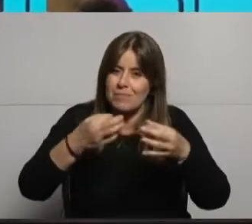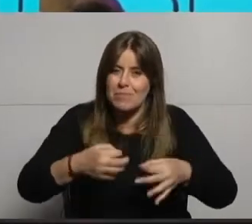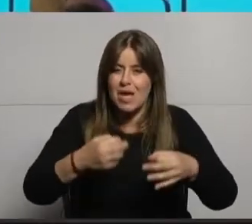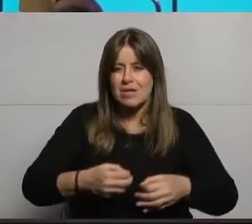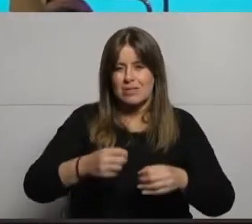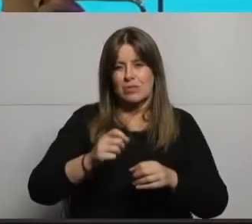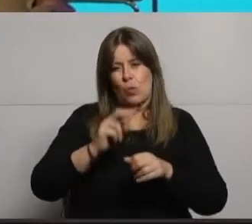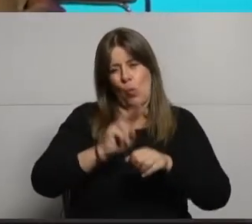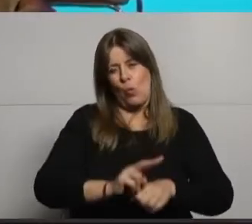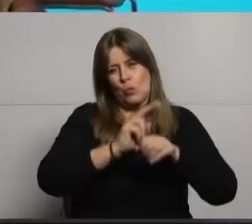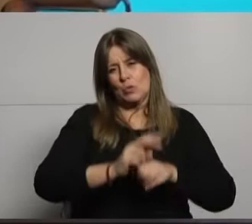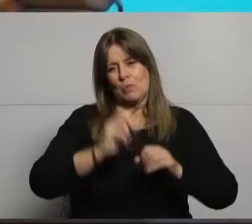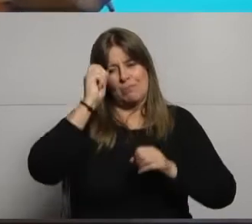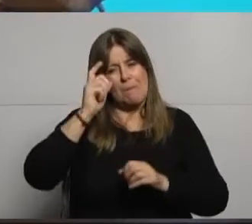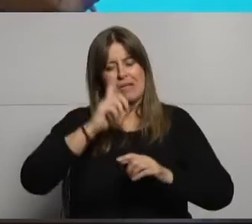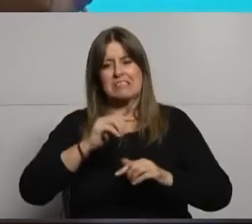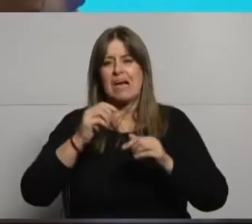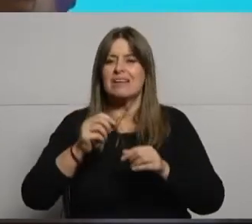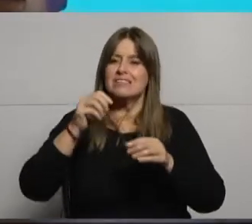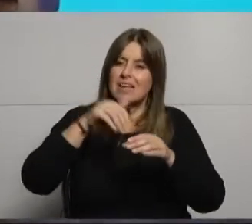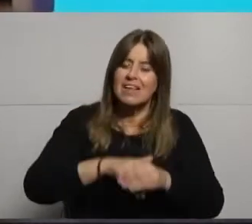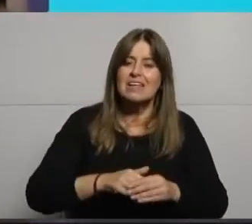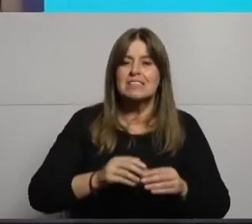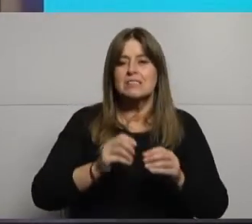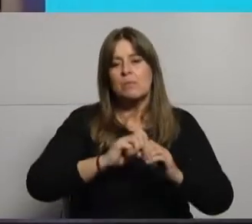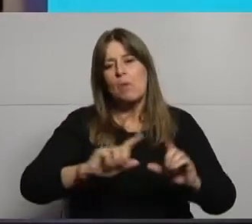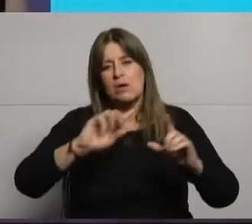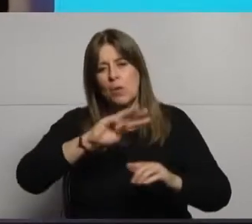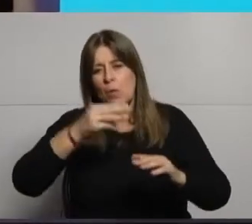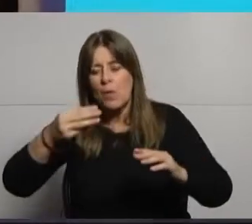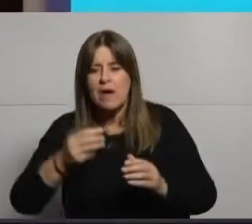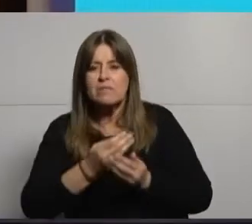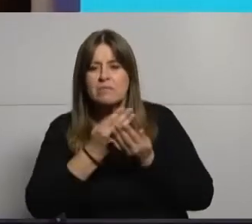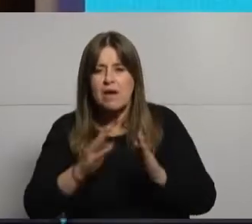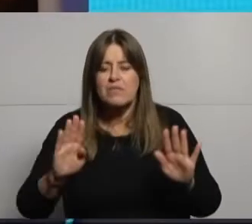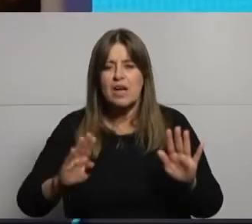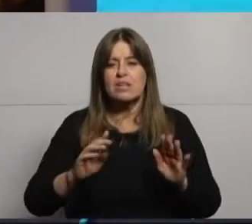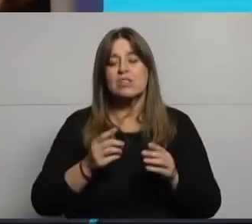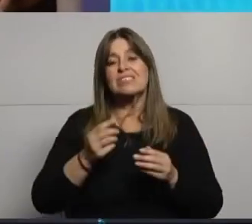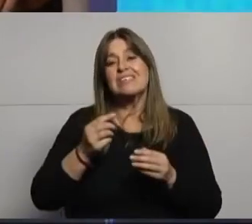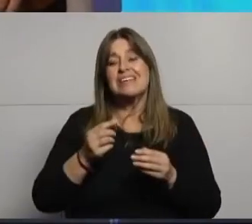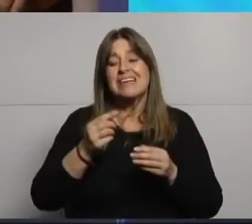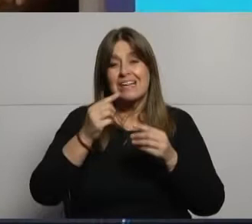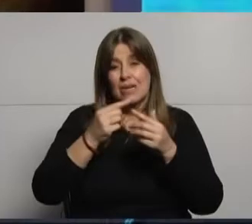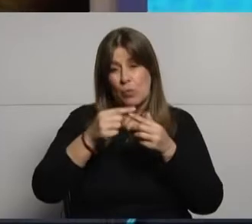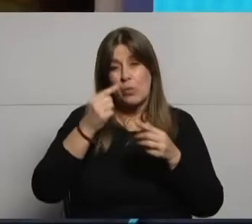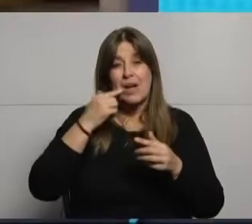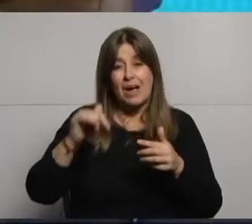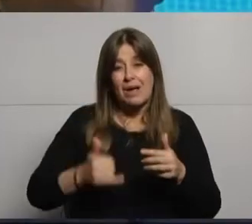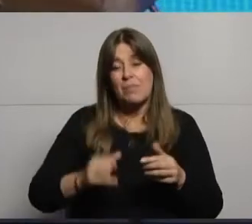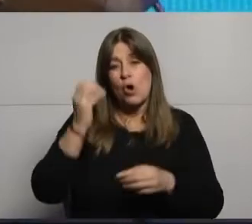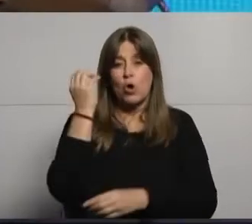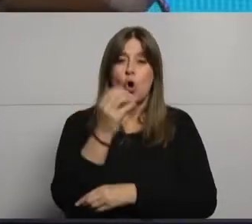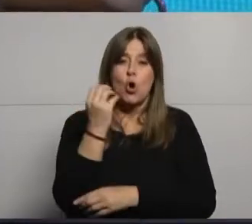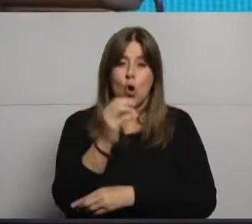de sus capacidades instaladas a través de los portales de datos abiertos. Un caso muy notorio ha sido el caso de Colombia